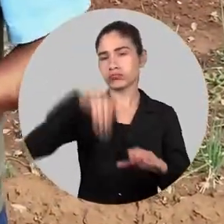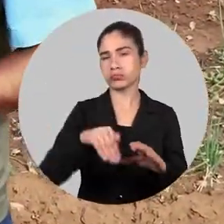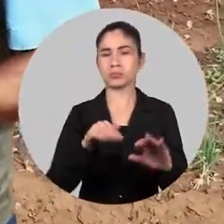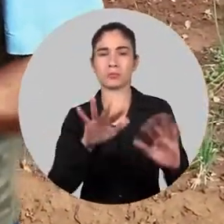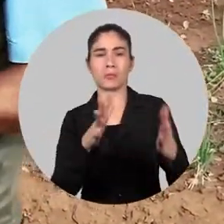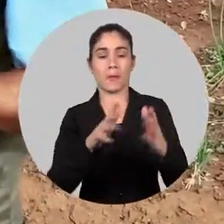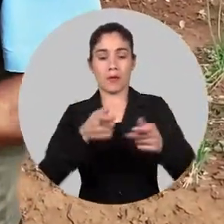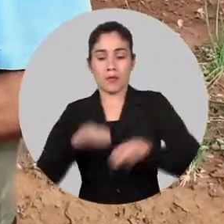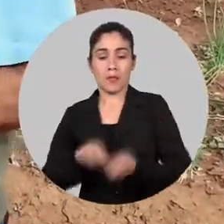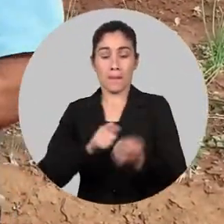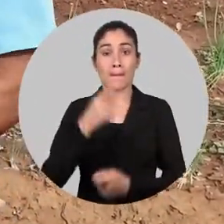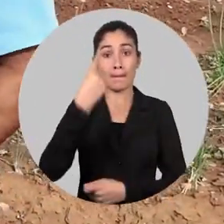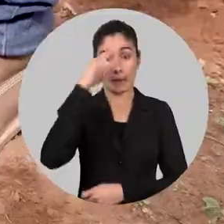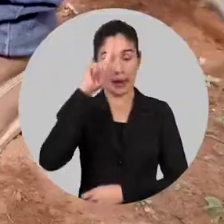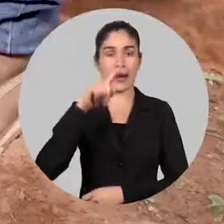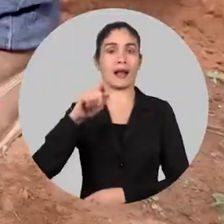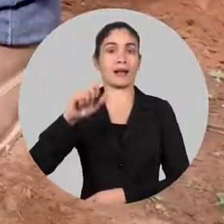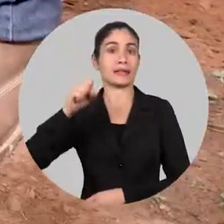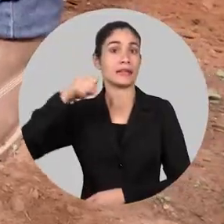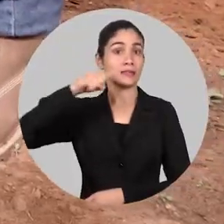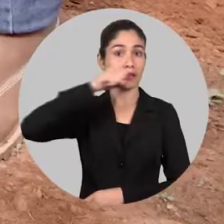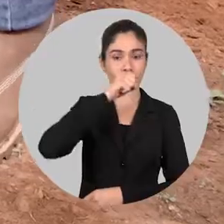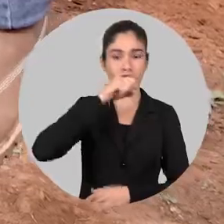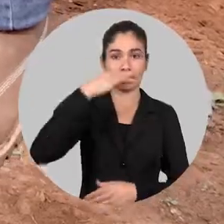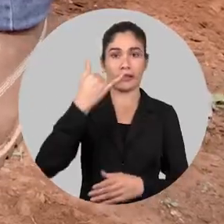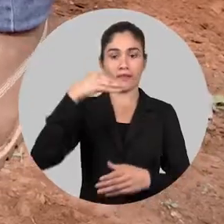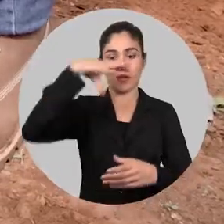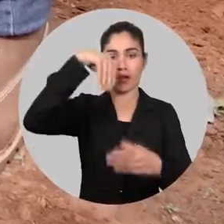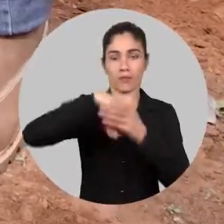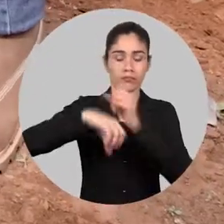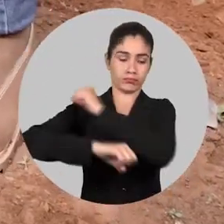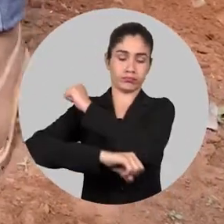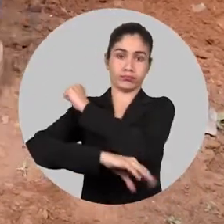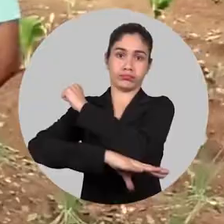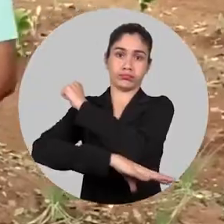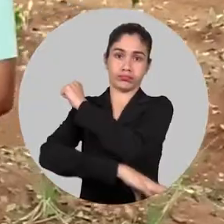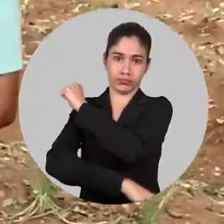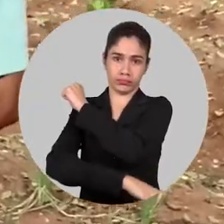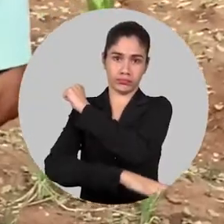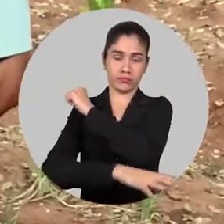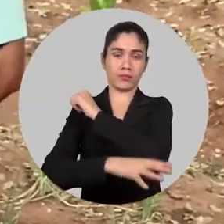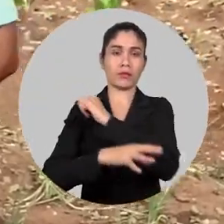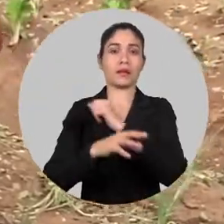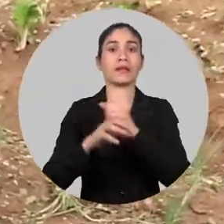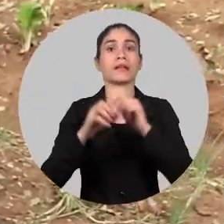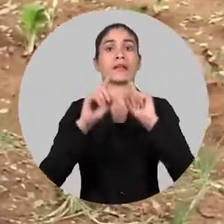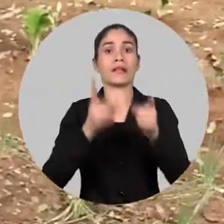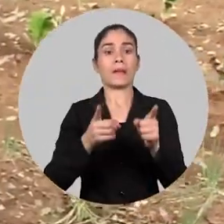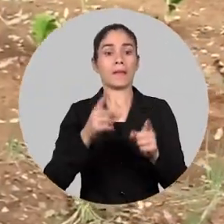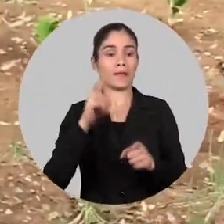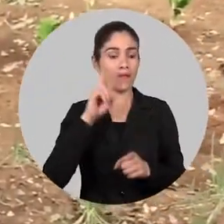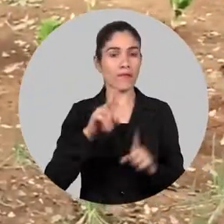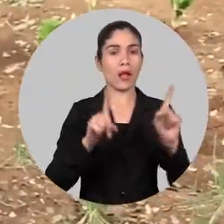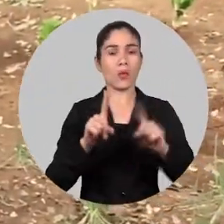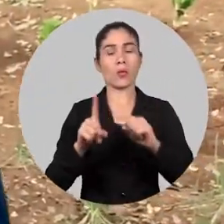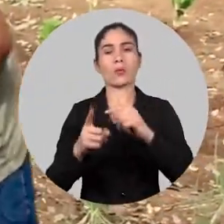zanahoria en Pemuan, al menos en Tucumán. Tanto rastrojo, plástico,